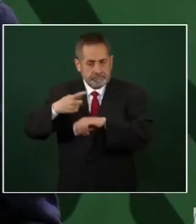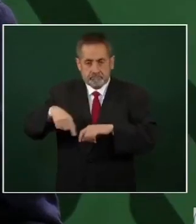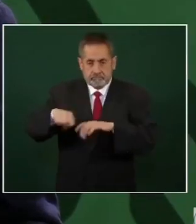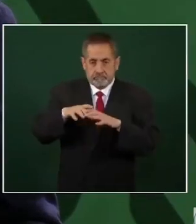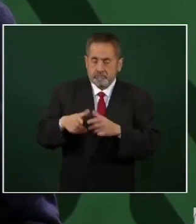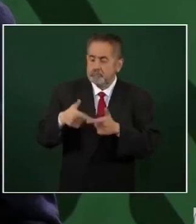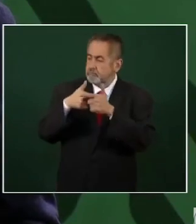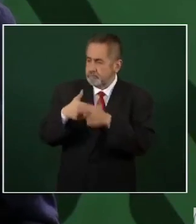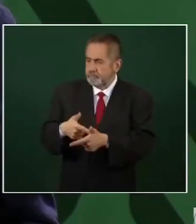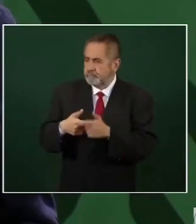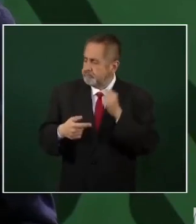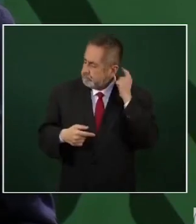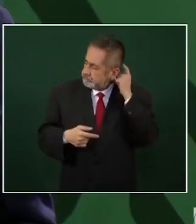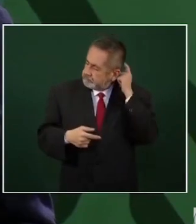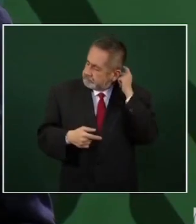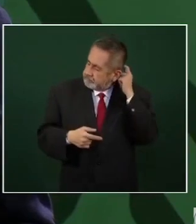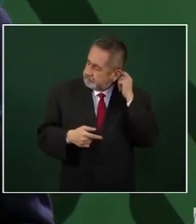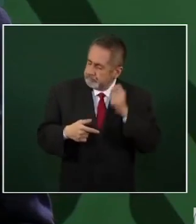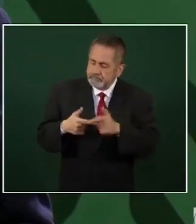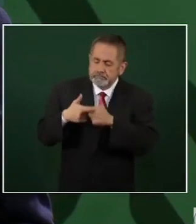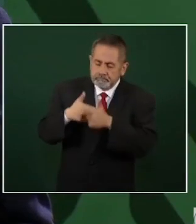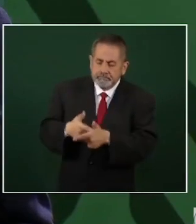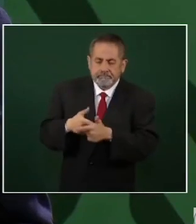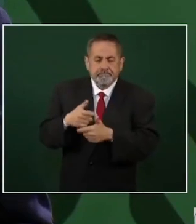van a seguir con lo mismo.